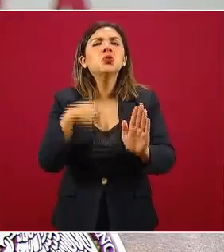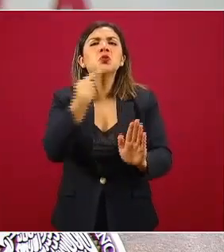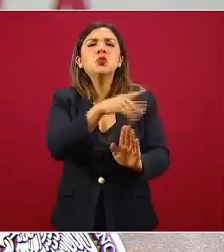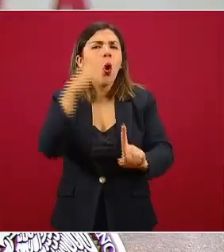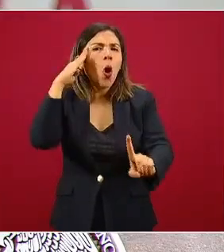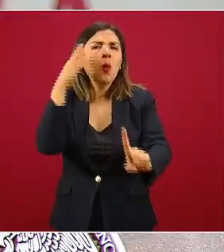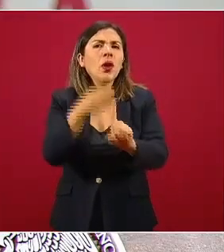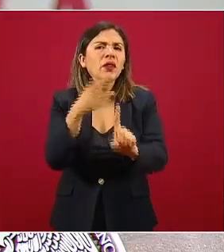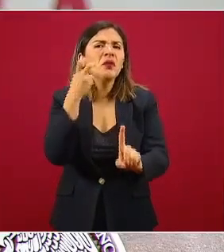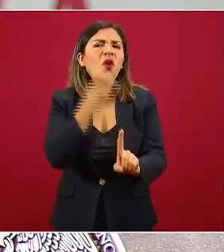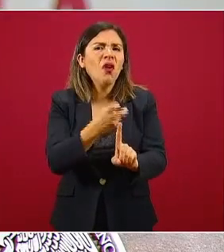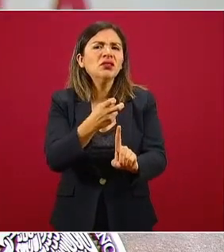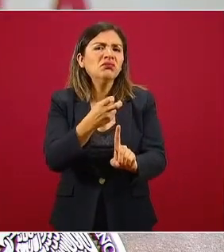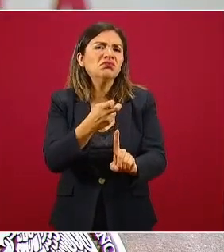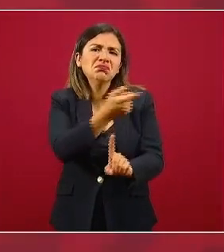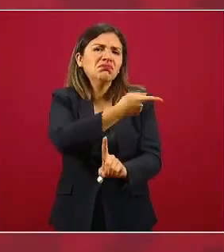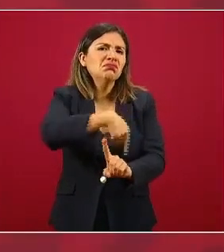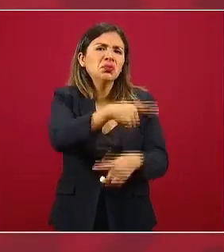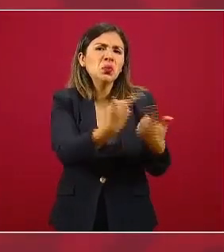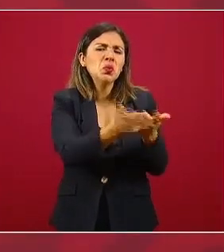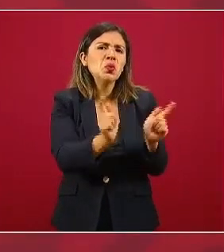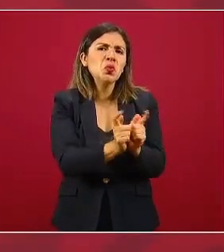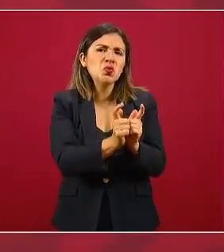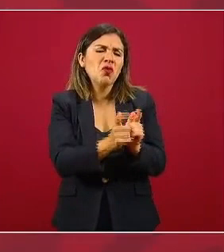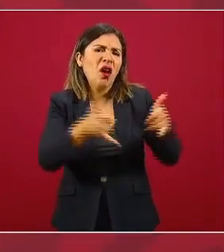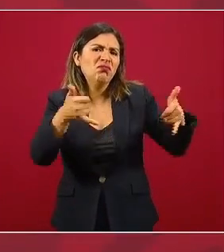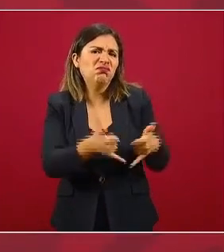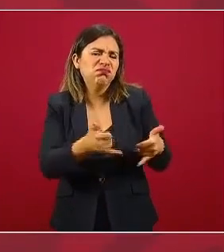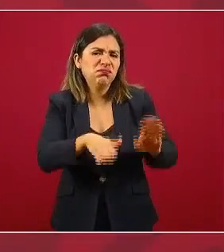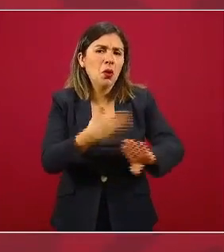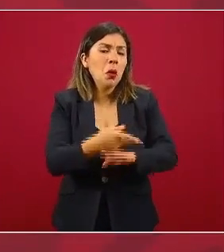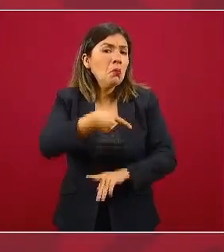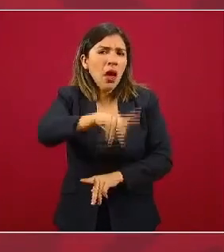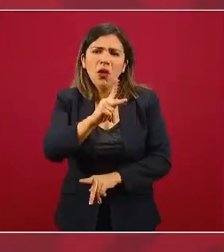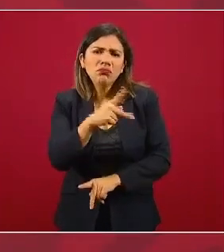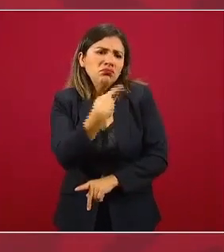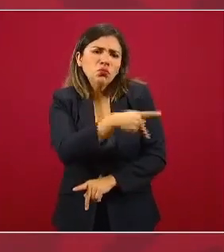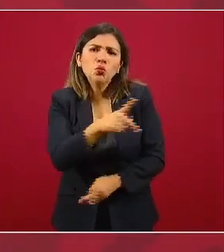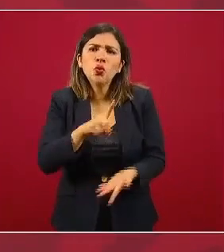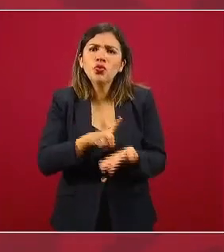tienen los opositores, pero es legítimo.